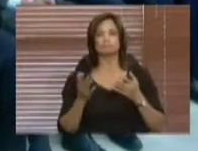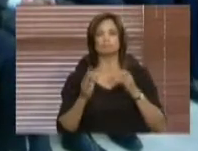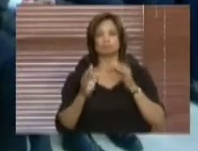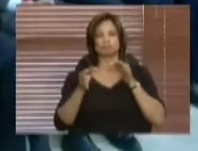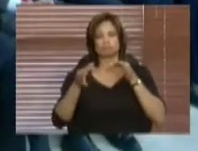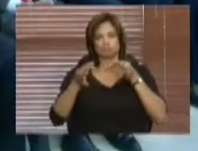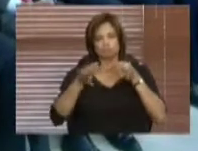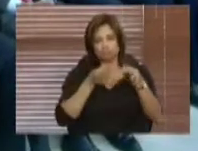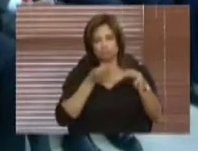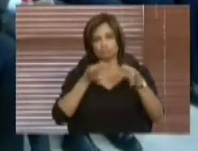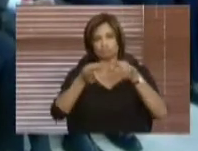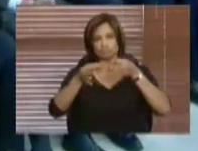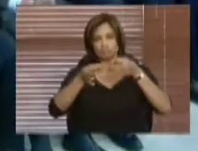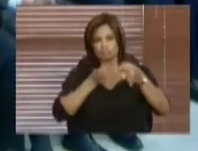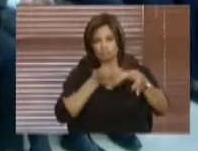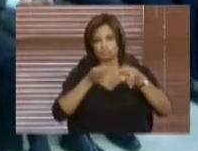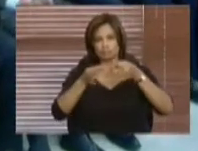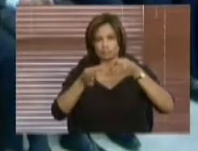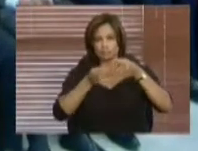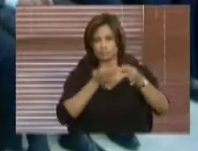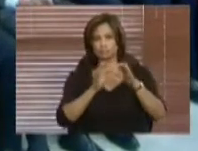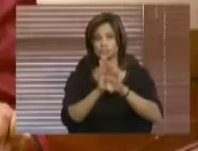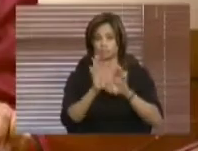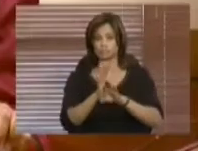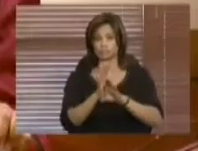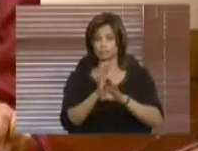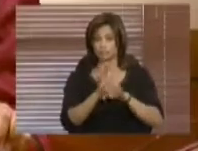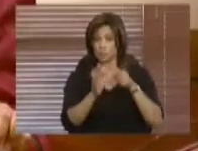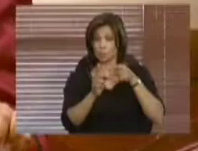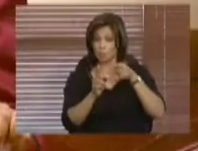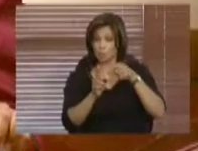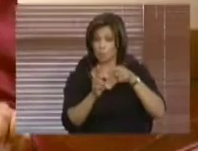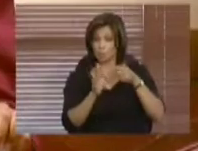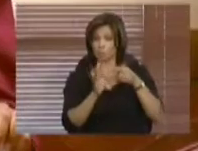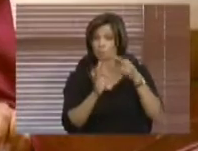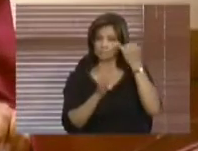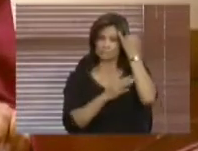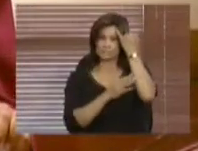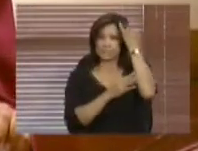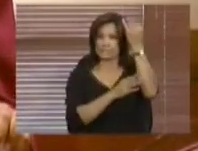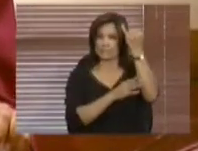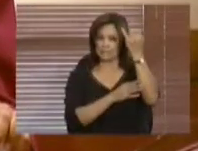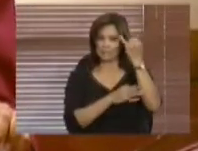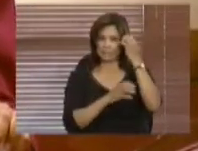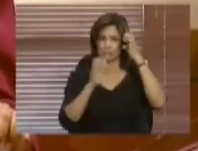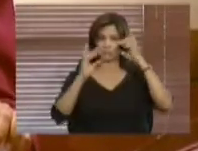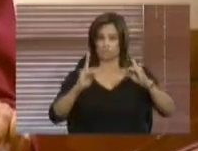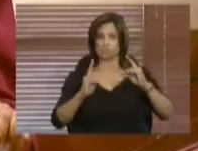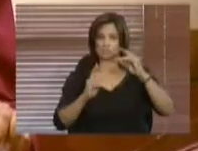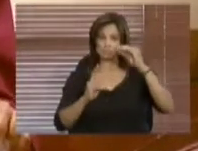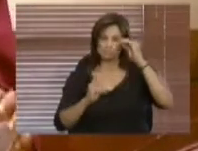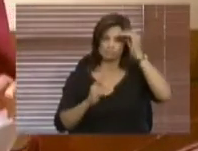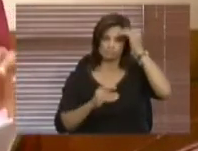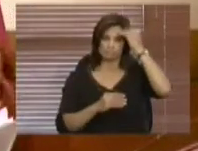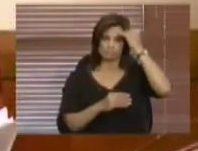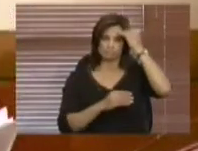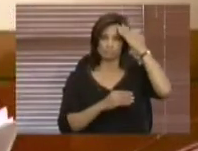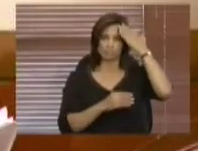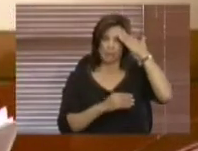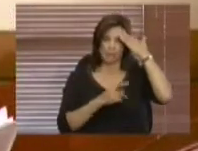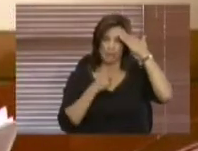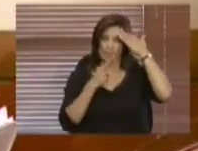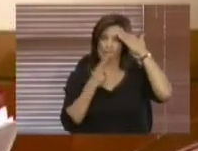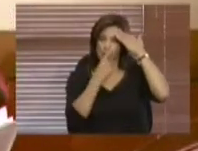comunicar la Constitución como marco y afirmación de los ideales de la educación. La Constitución